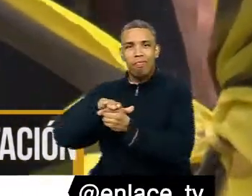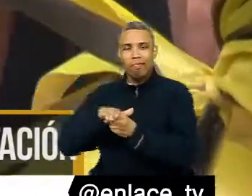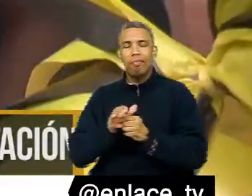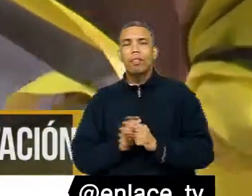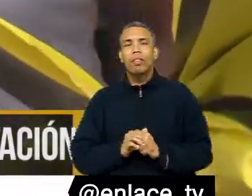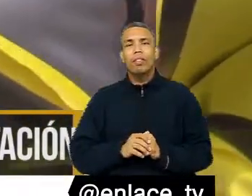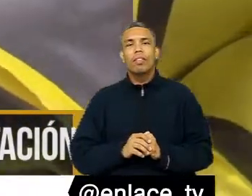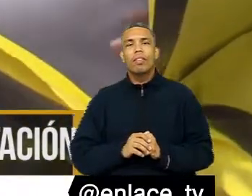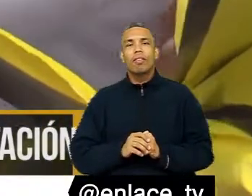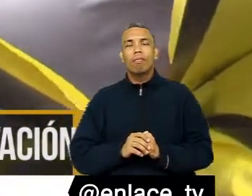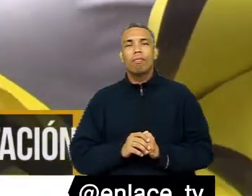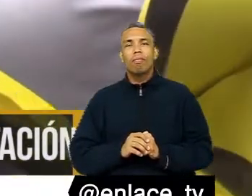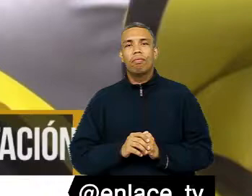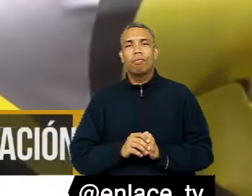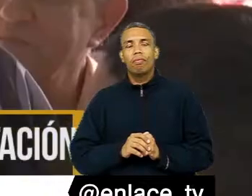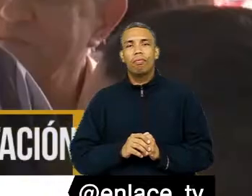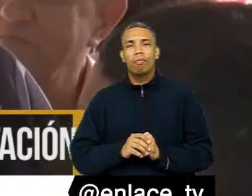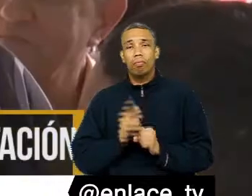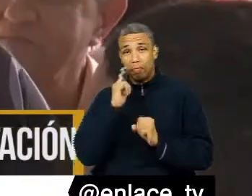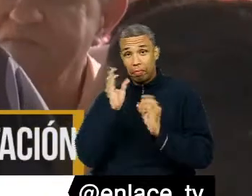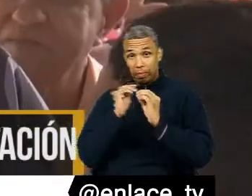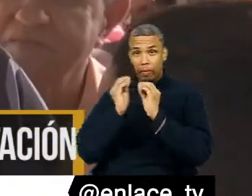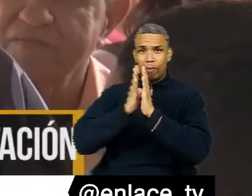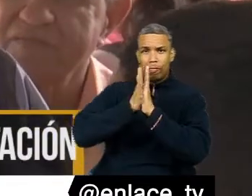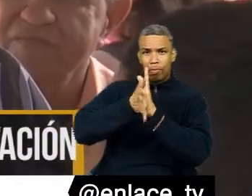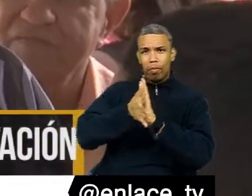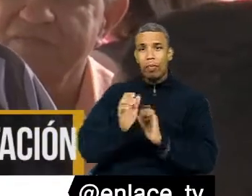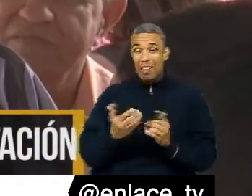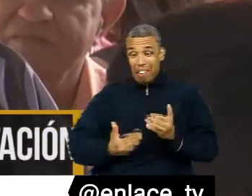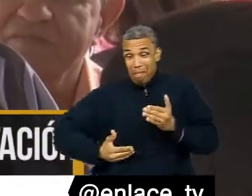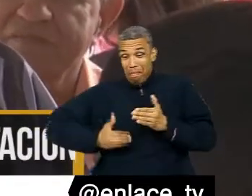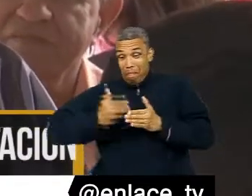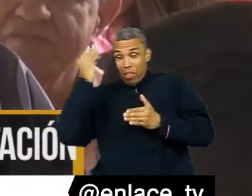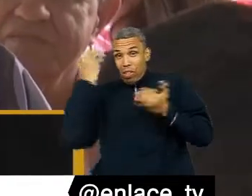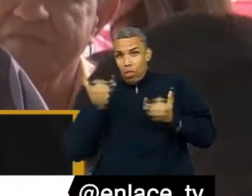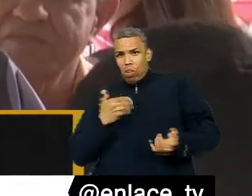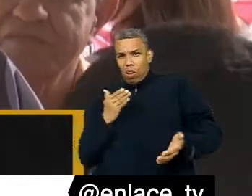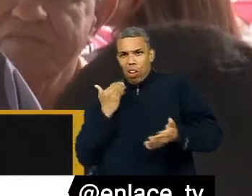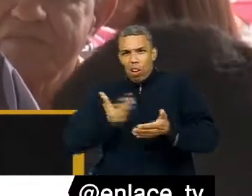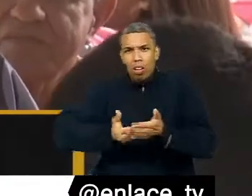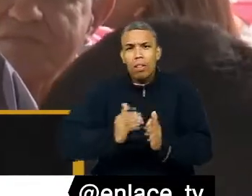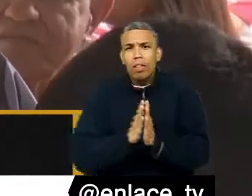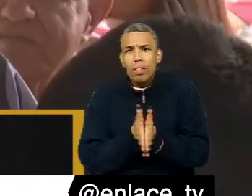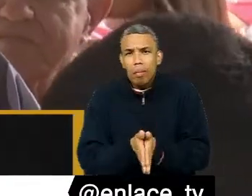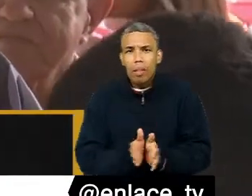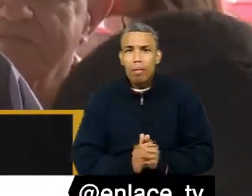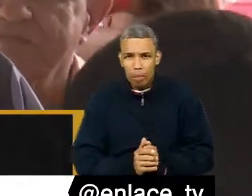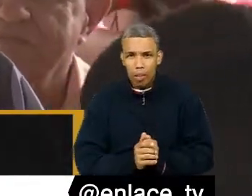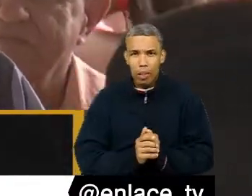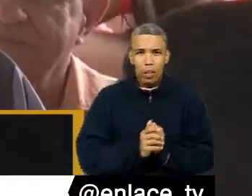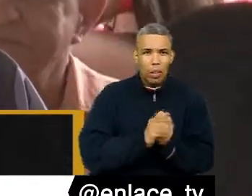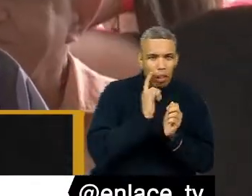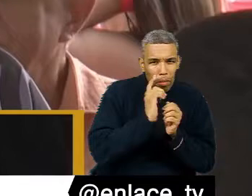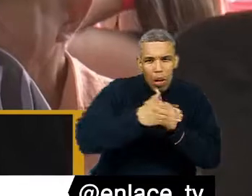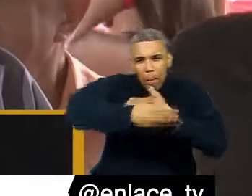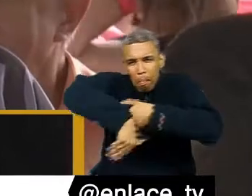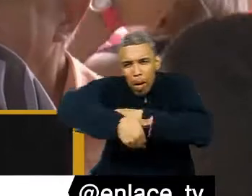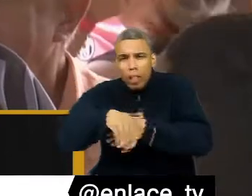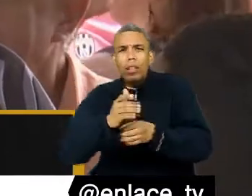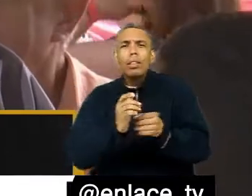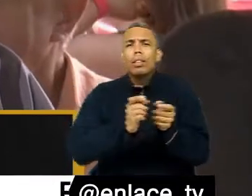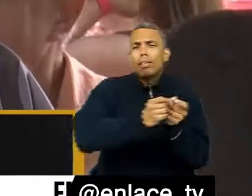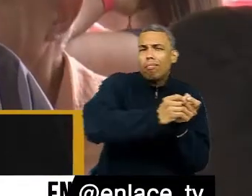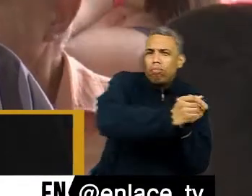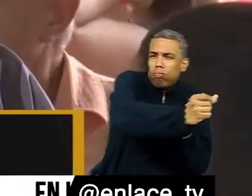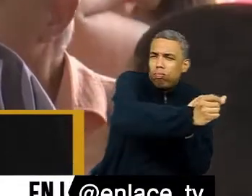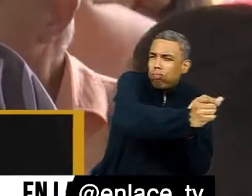municipio este fin de semana. Vamos a inaugurar de aquí a diciembre 4.700 metros lineales de autopavimentación